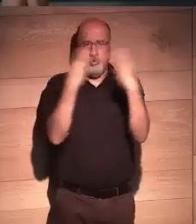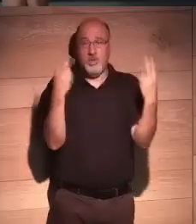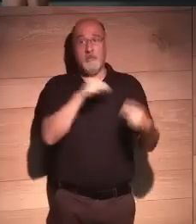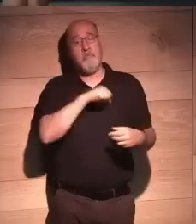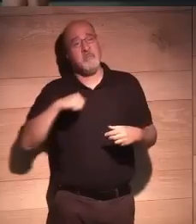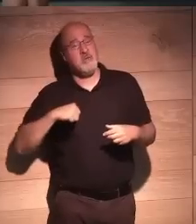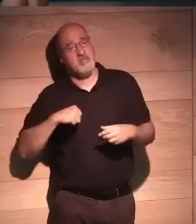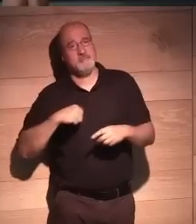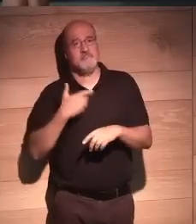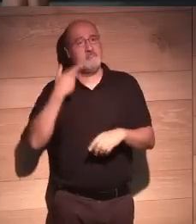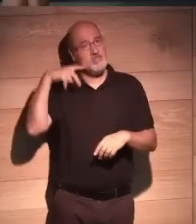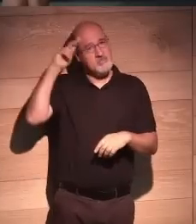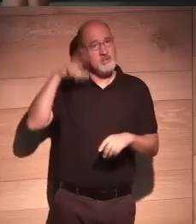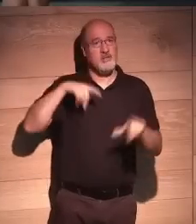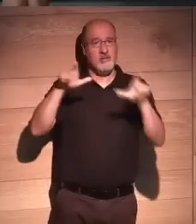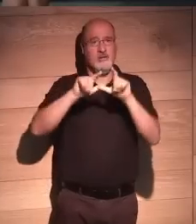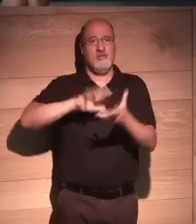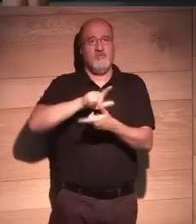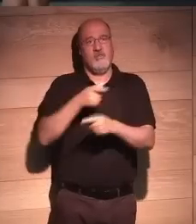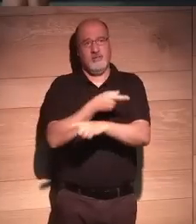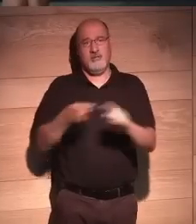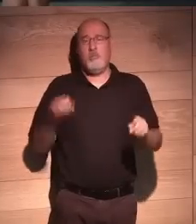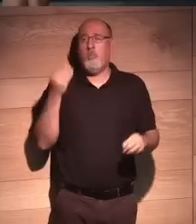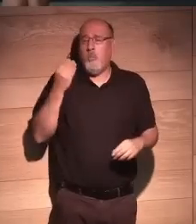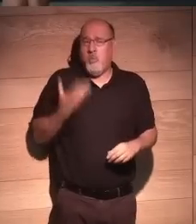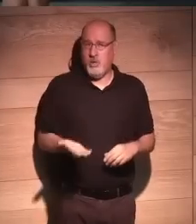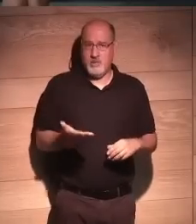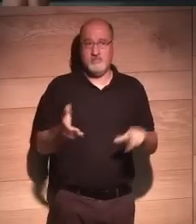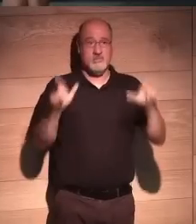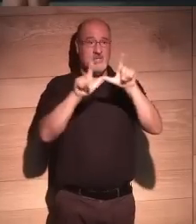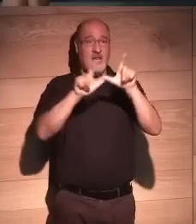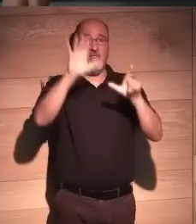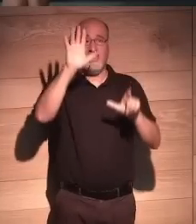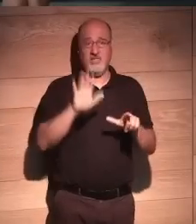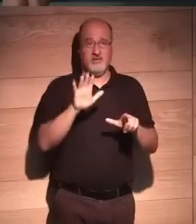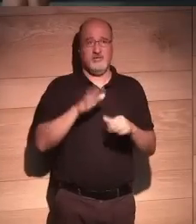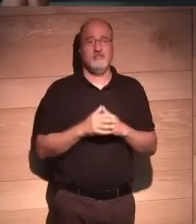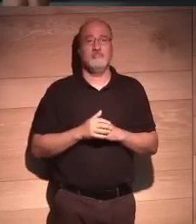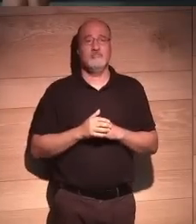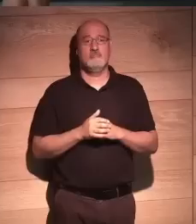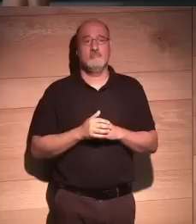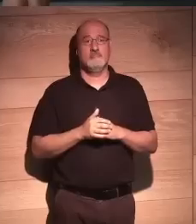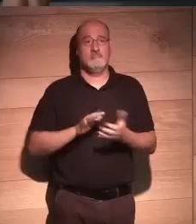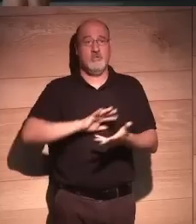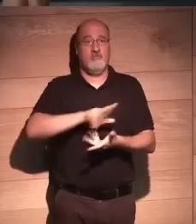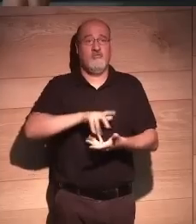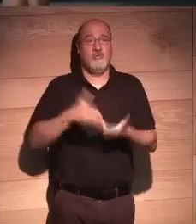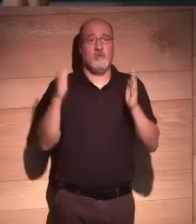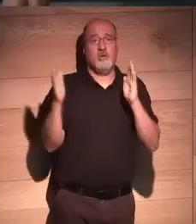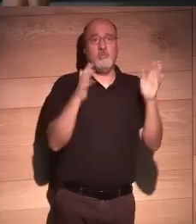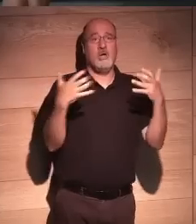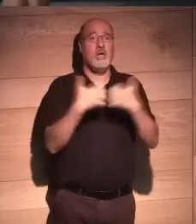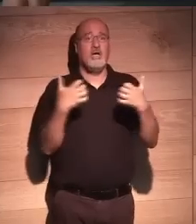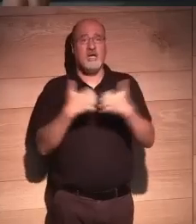y mi experiencia en informativos ha sido buena. Yo estaba en Telecinco con haciendo comentarios en los informativos en la época de la